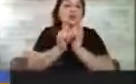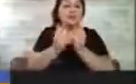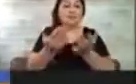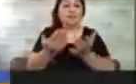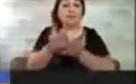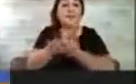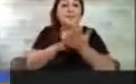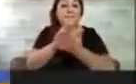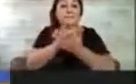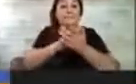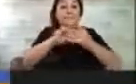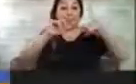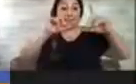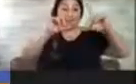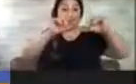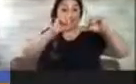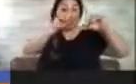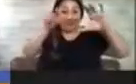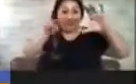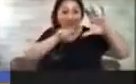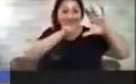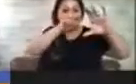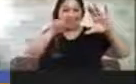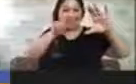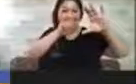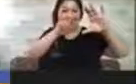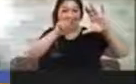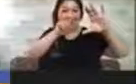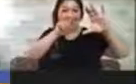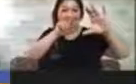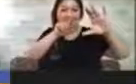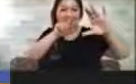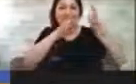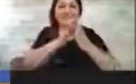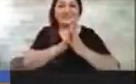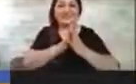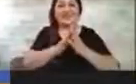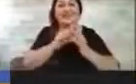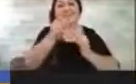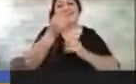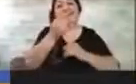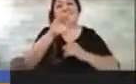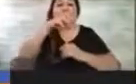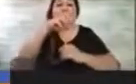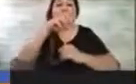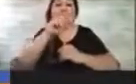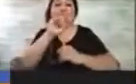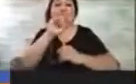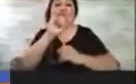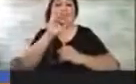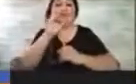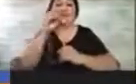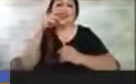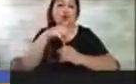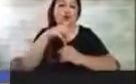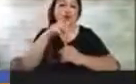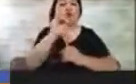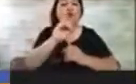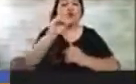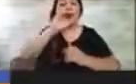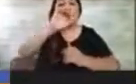emojis y los emojis, emoticones, emoticonos, cada uno le llama de una forma. Los emojis